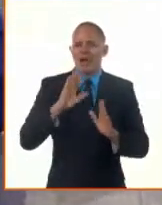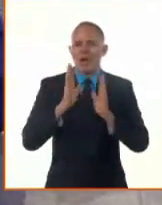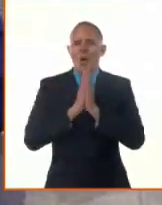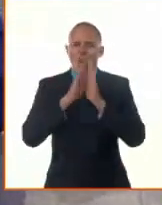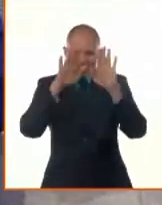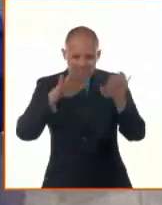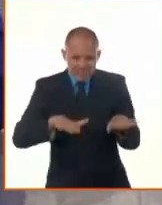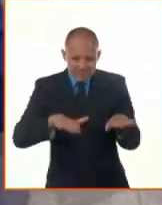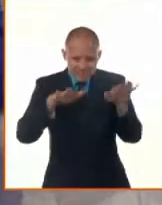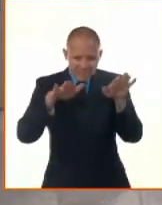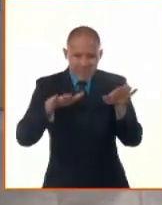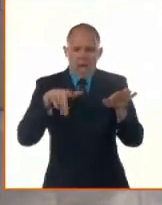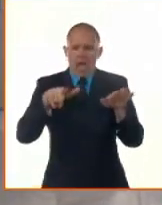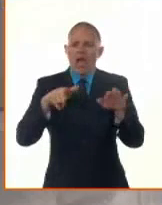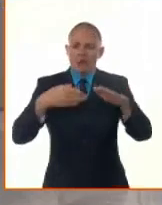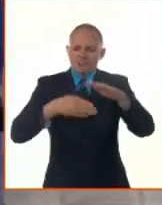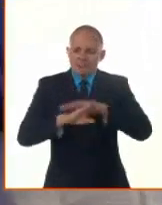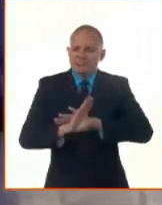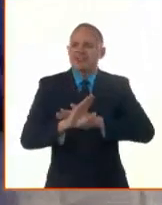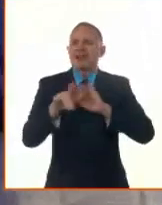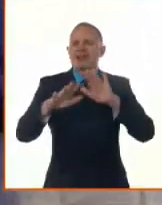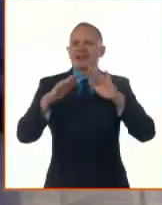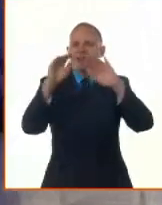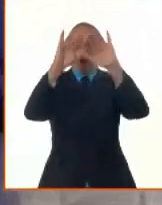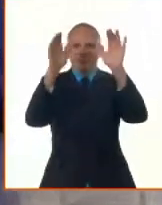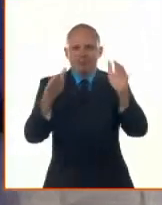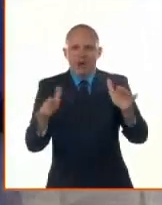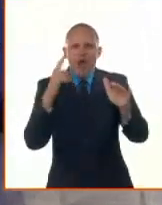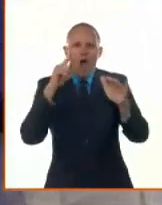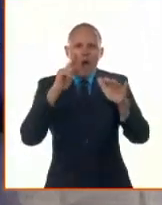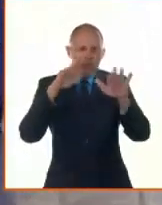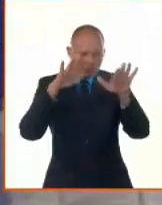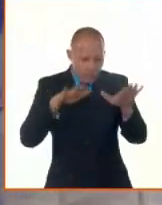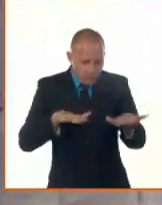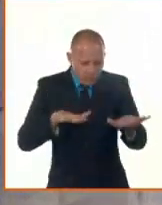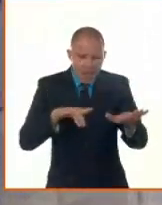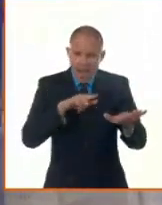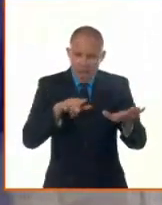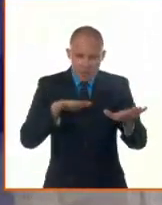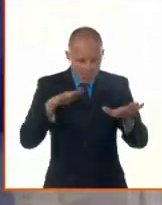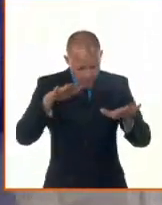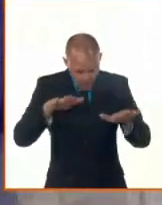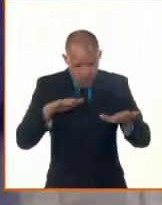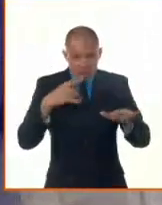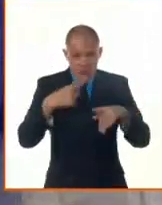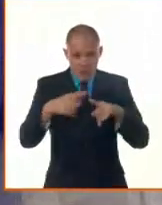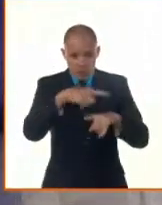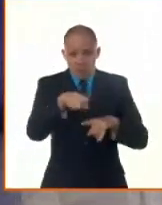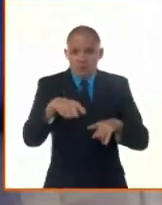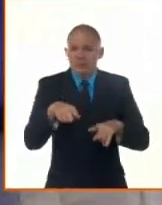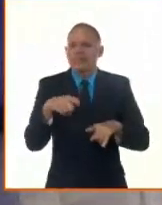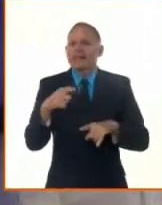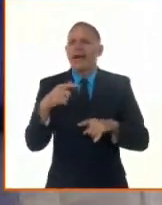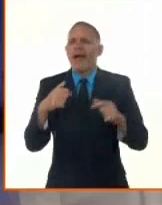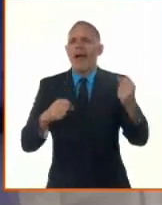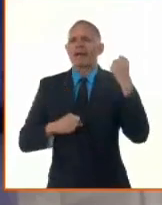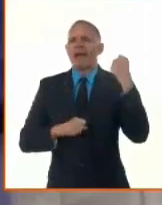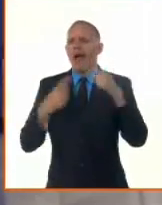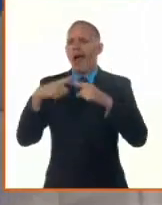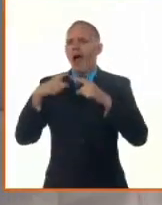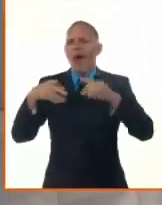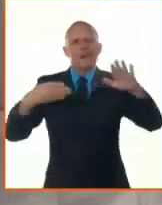Pues en la mezquita Axa represión a los palestinos pero en este momento hay un cambio regional